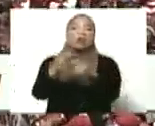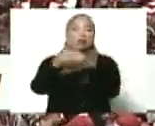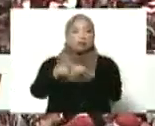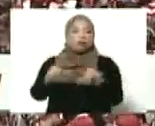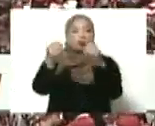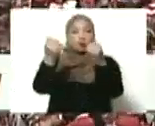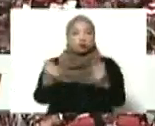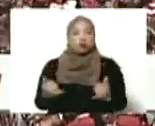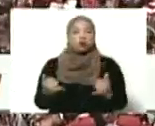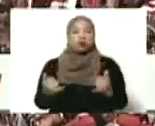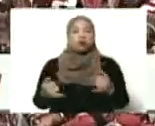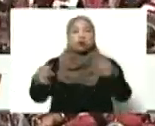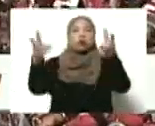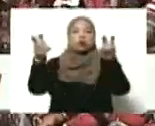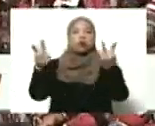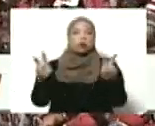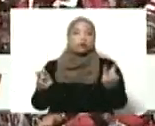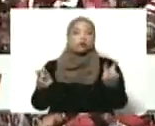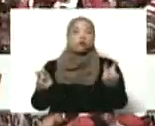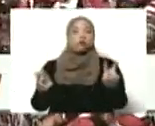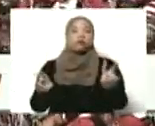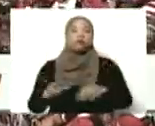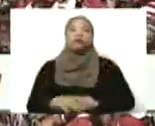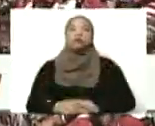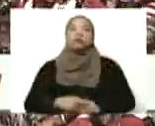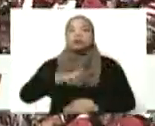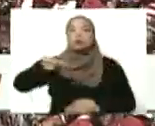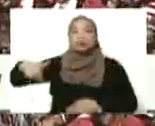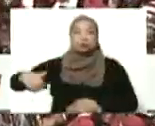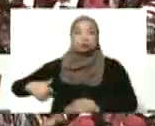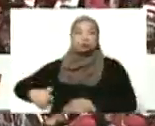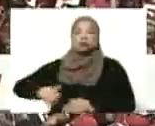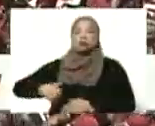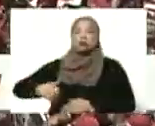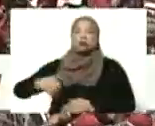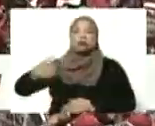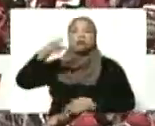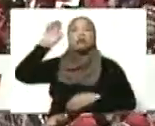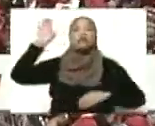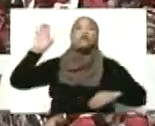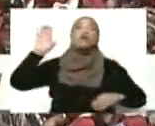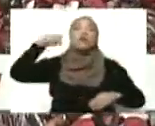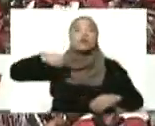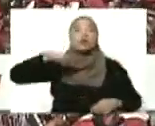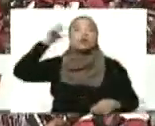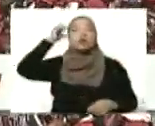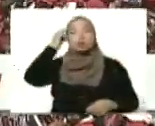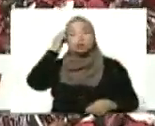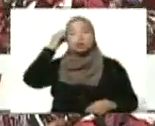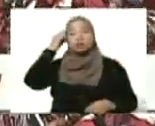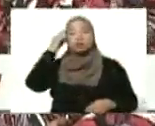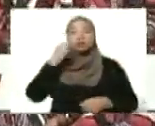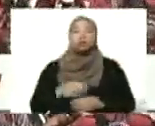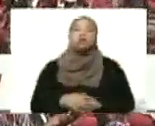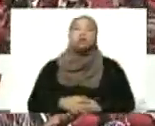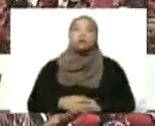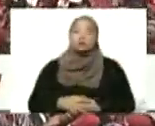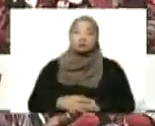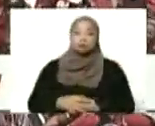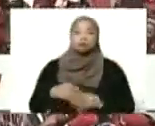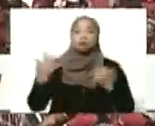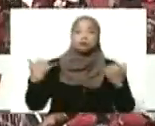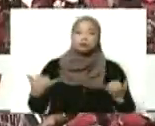ahora, con esta nueva organización que nosotros estamos juramentando en el día de hoy, que hemos venido juramentando,